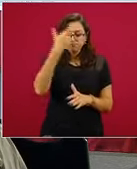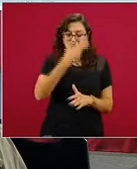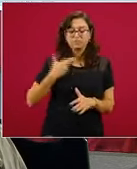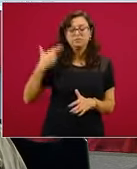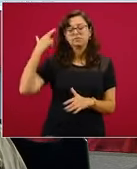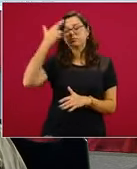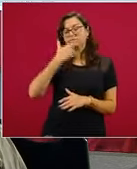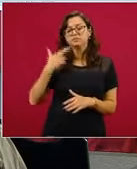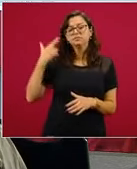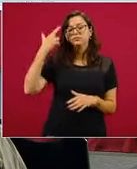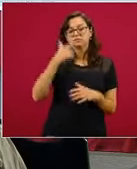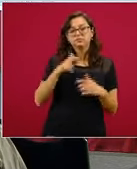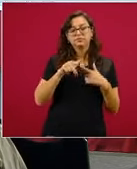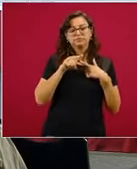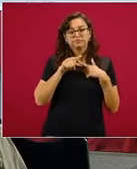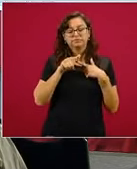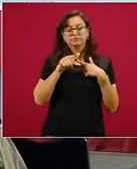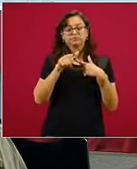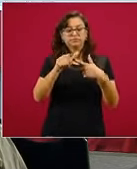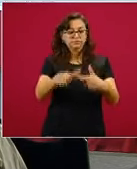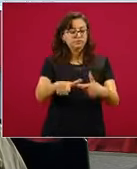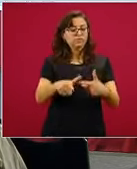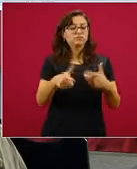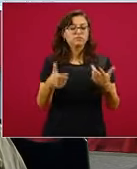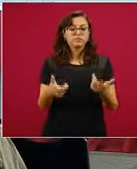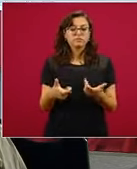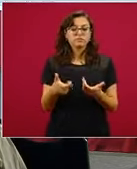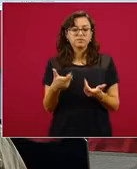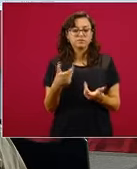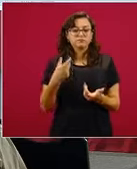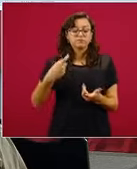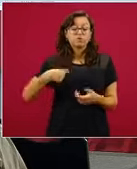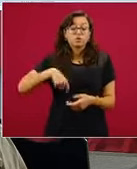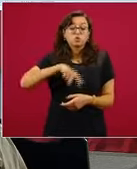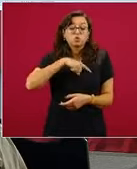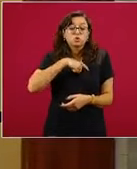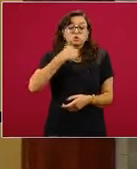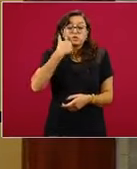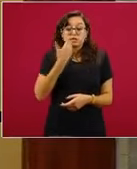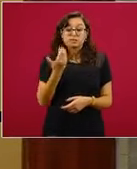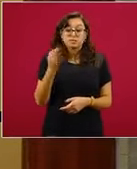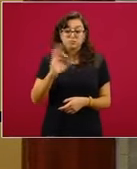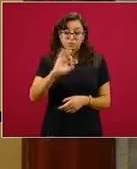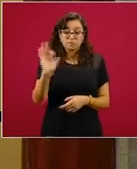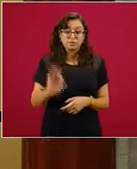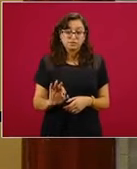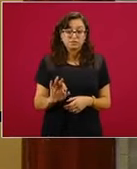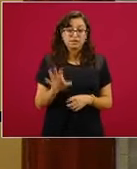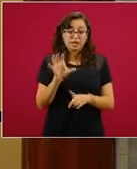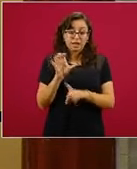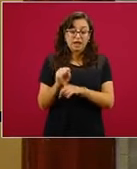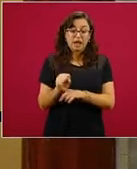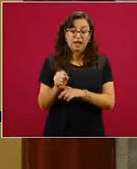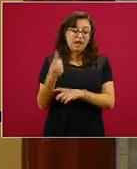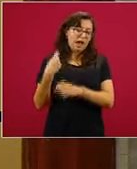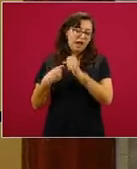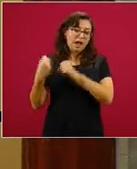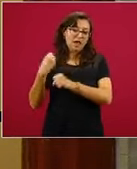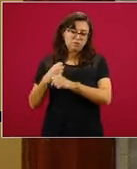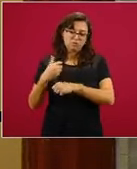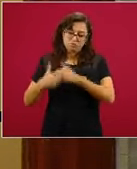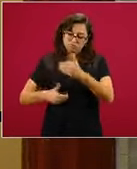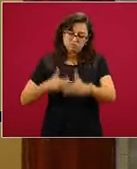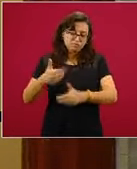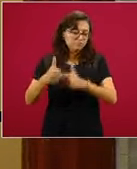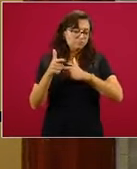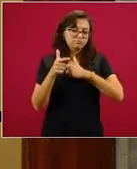y pues trataremos de llegar a los porcentajes que hemos tenido en años previos. ¿Me das la siguiente,